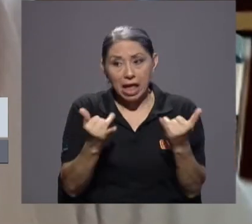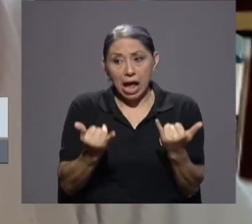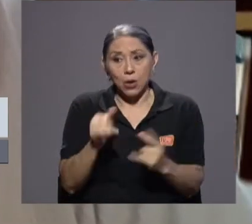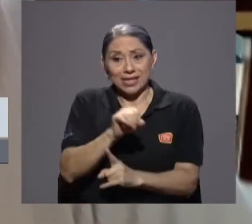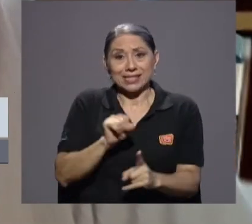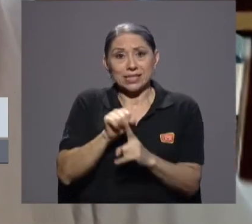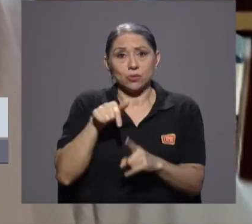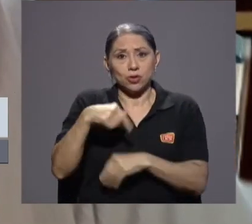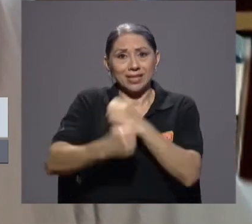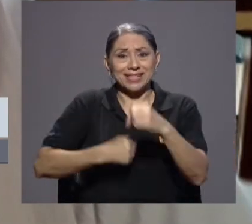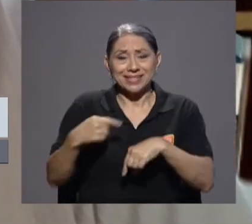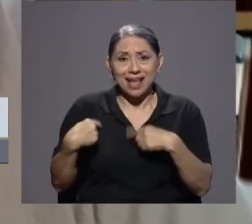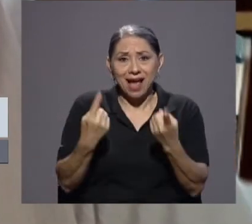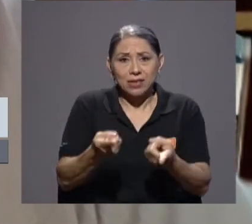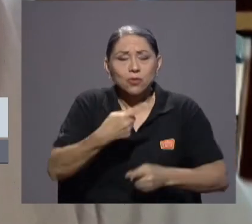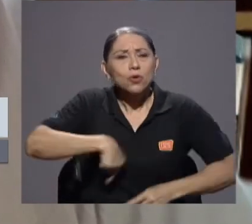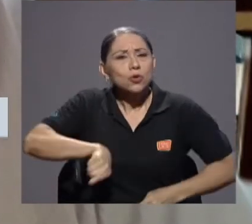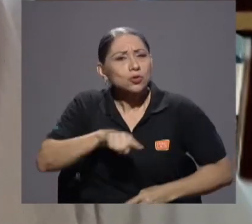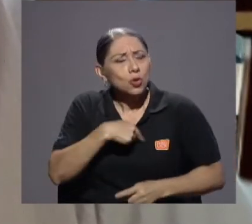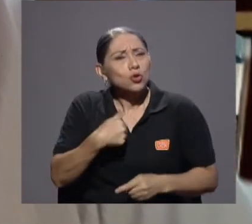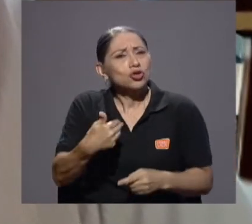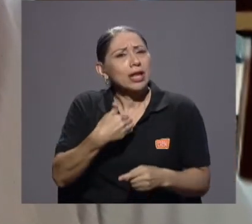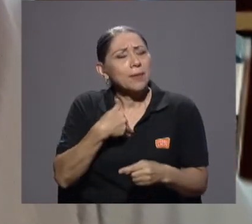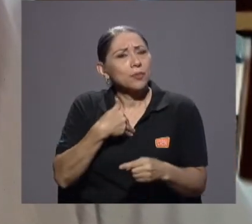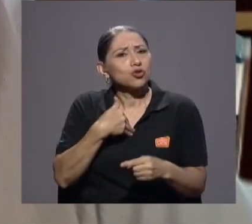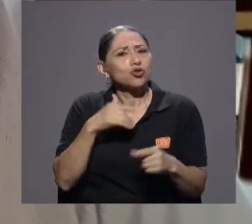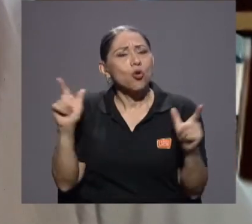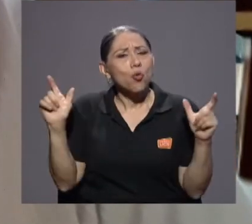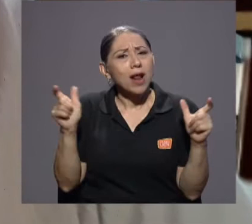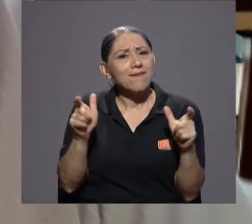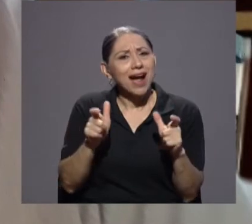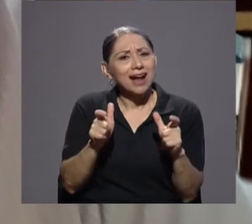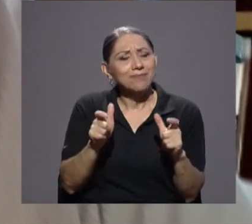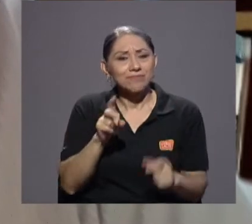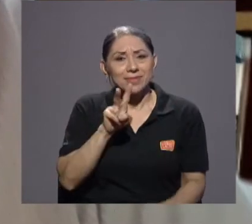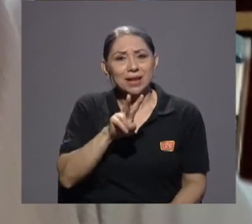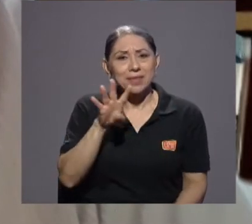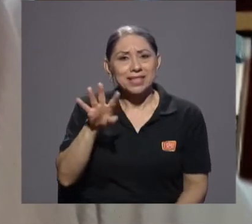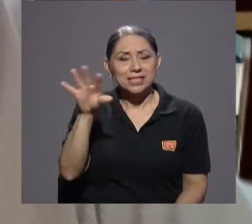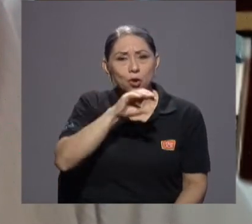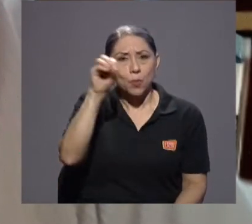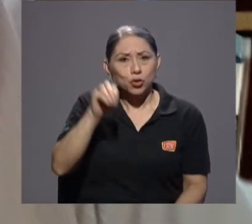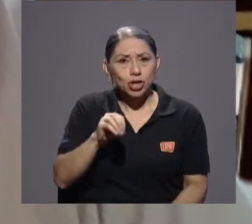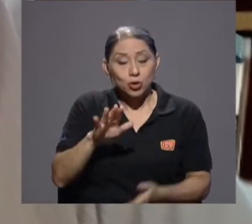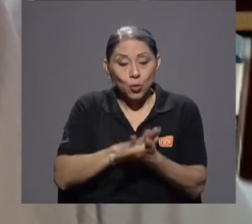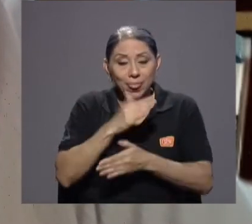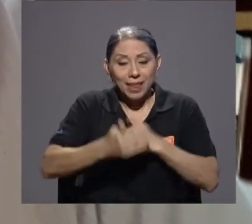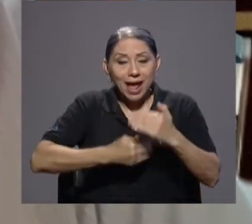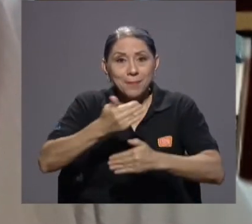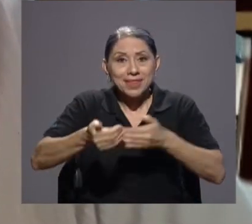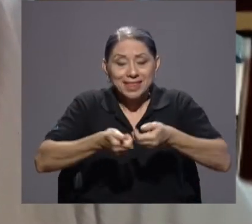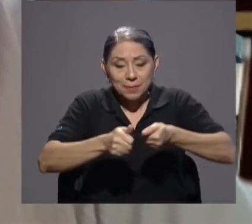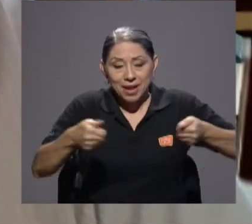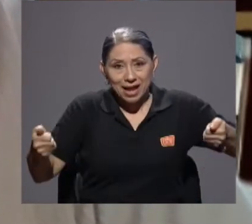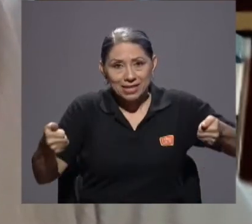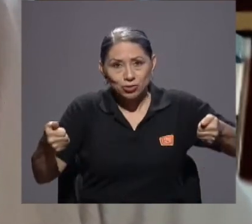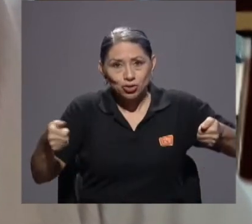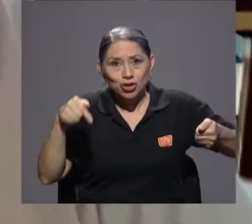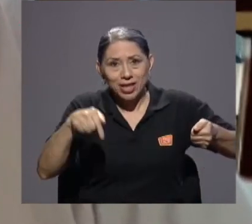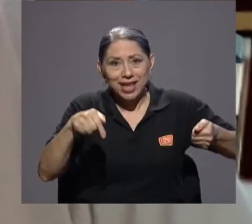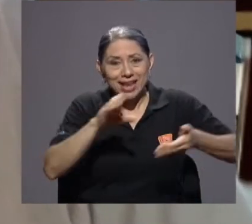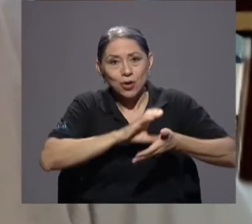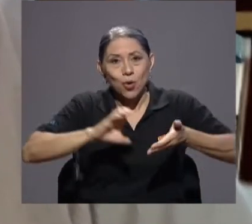este año, nosotros tenemos una afectación de una baja del 25% en lo que es el trámite de planos ante el Colegio Federado de Ingenieros y